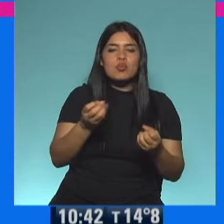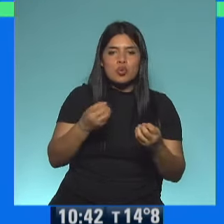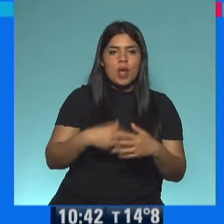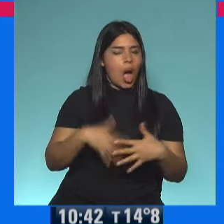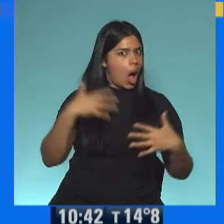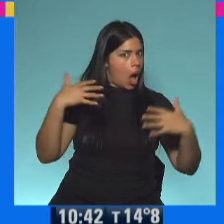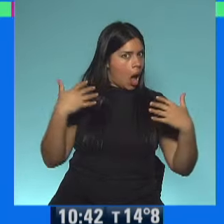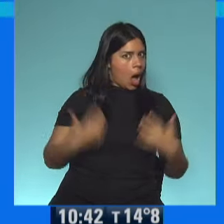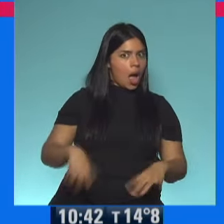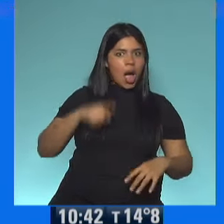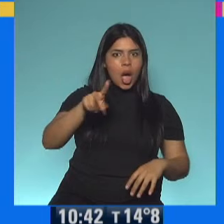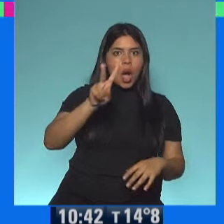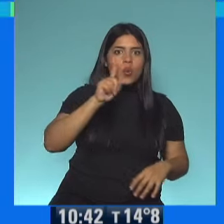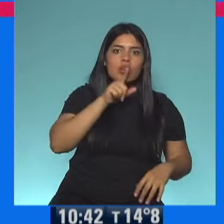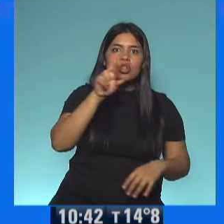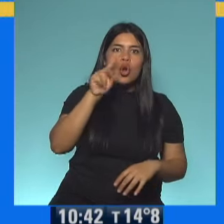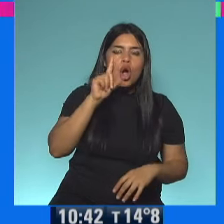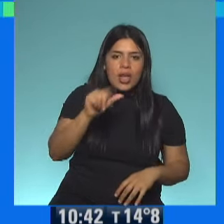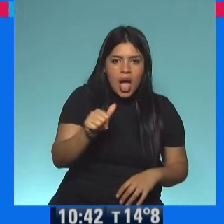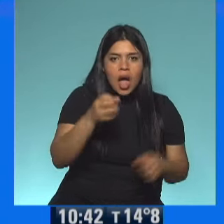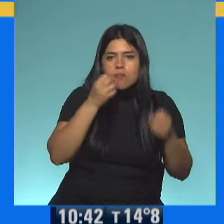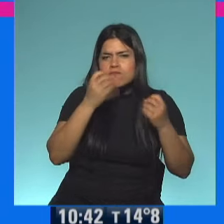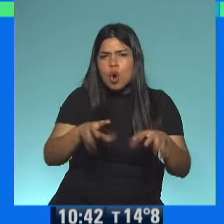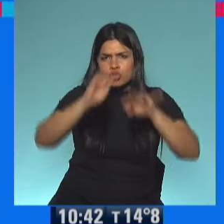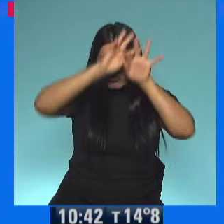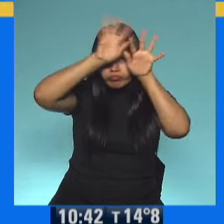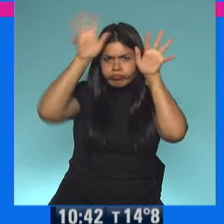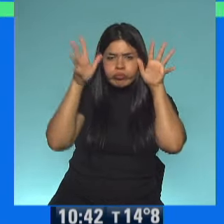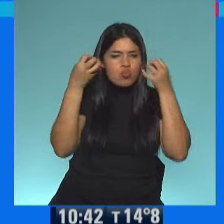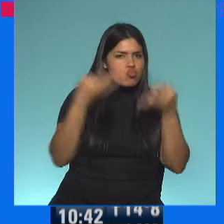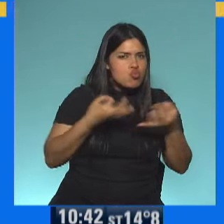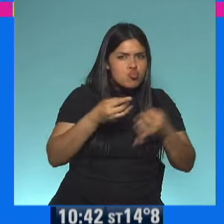bueno. Esa victoria. Qué hermoso ese tocado que se hizo.